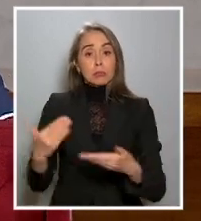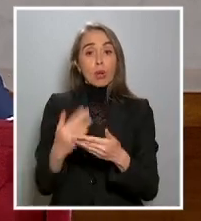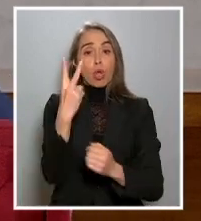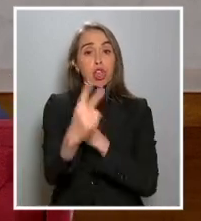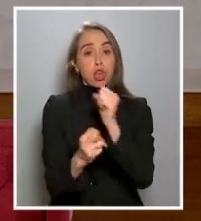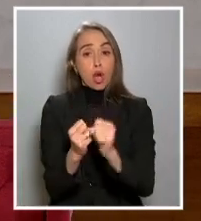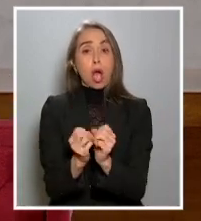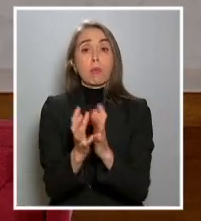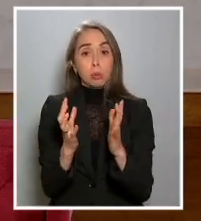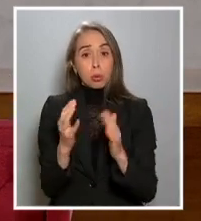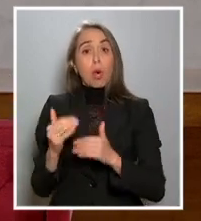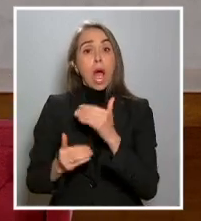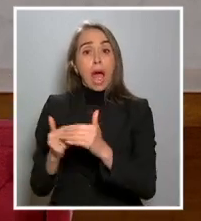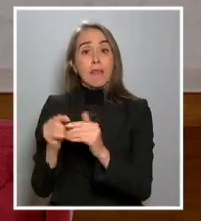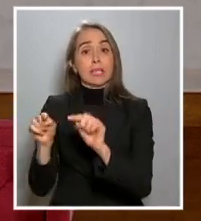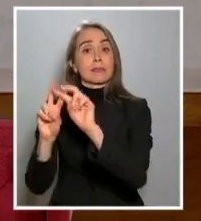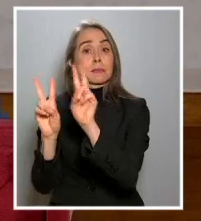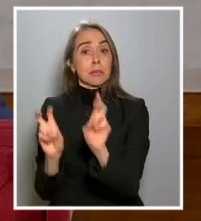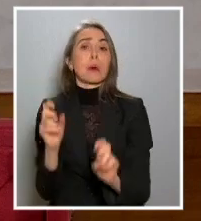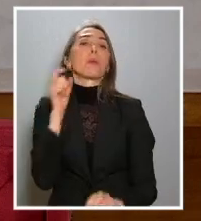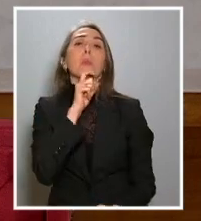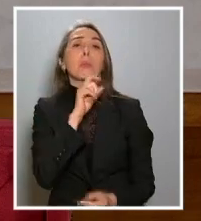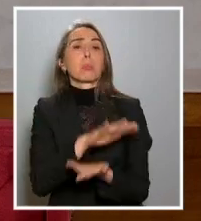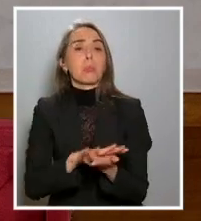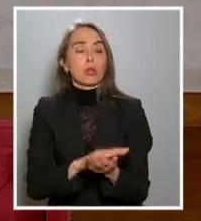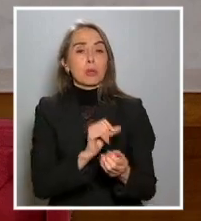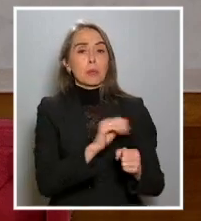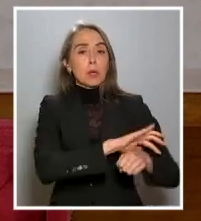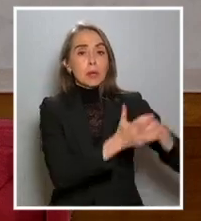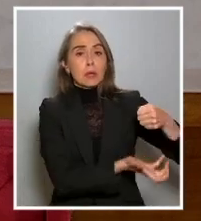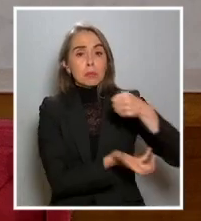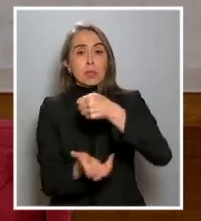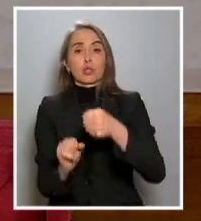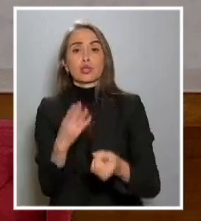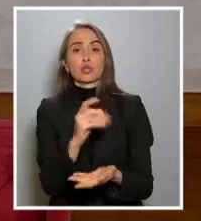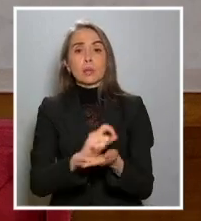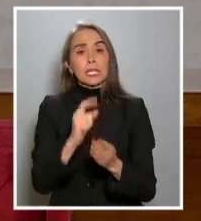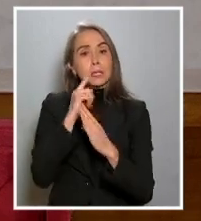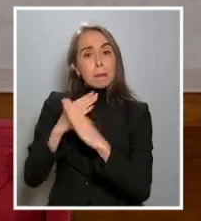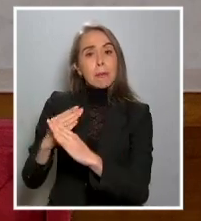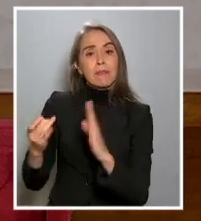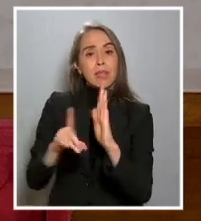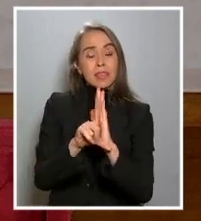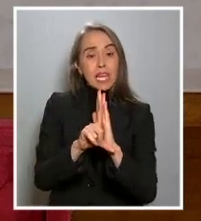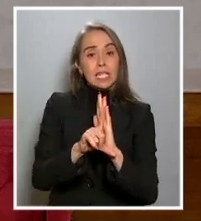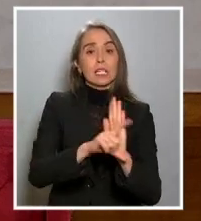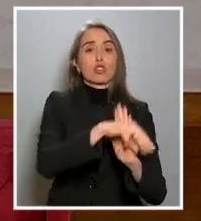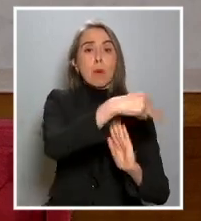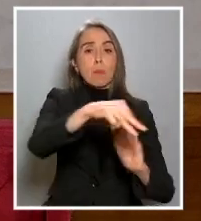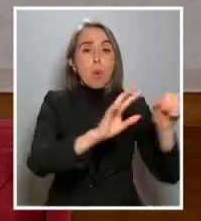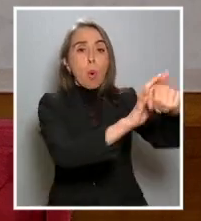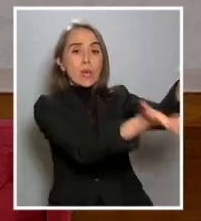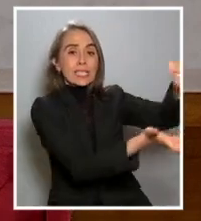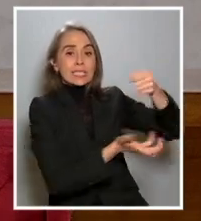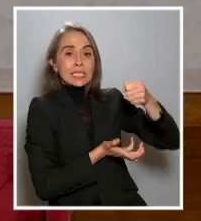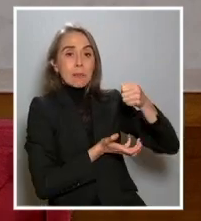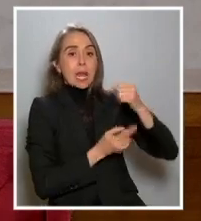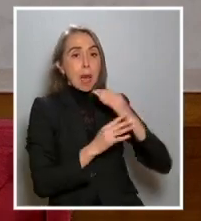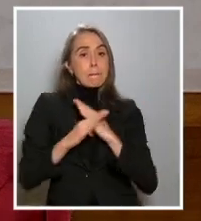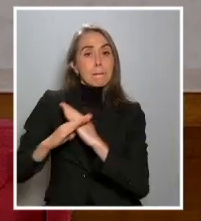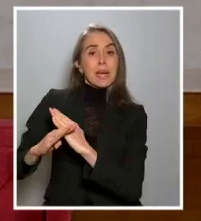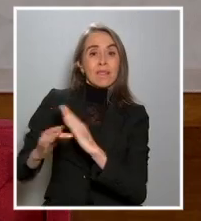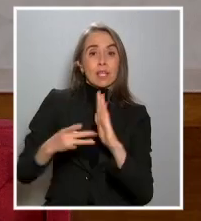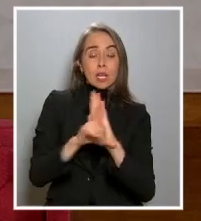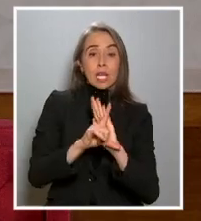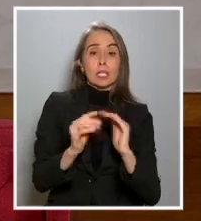y mucho en esa línea. Por ejemplo, los recursos que se entregan desde la Subsecretaría de Prevención del Delito para que municipalidades hagan prevención